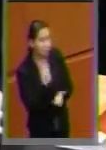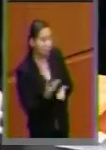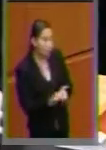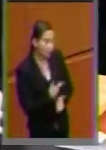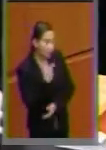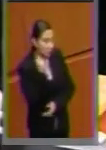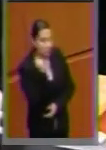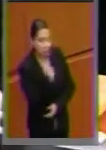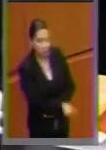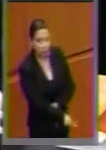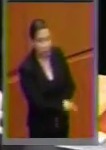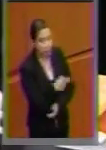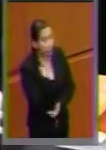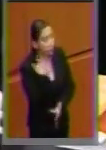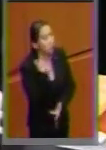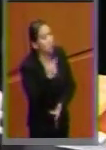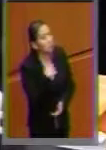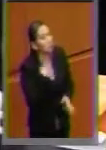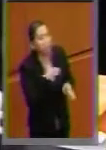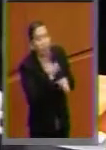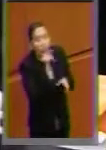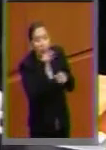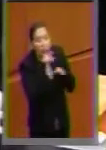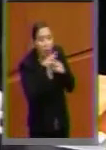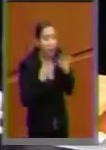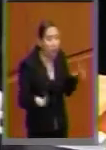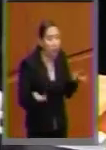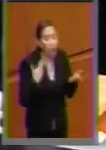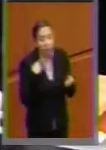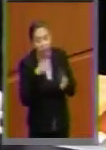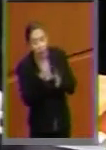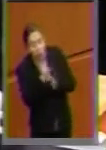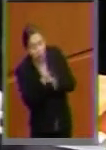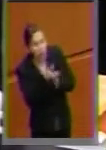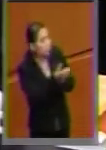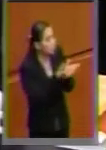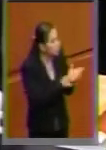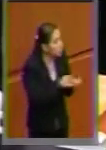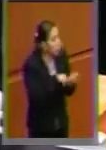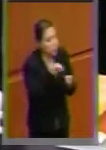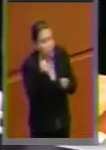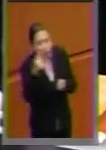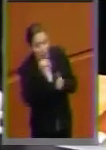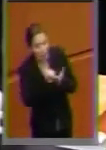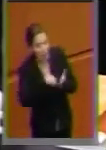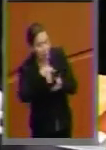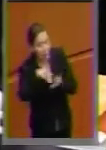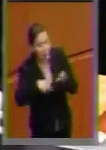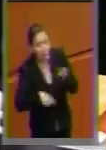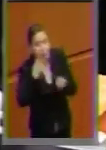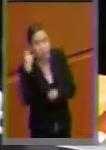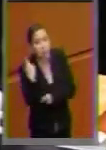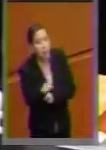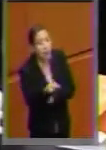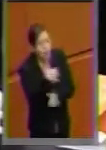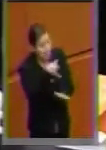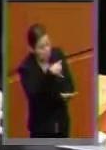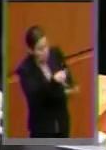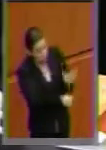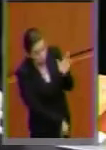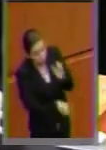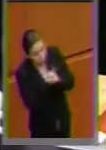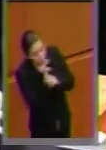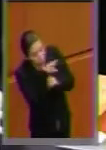en para qué estamos peleándonos por el 19 constitucional todos los demás así lo que sí del fondo